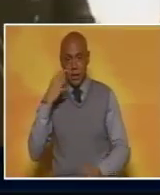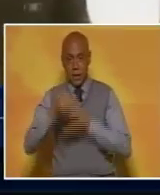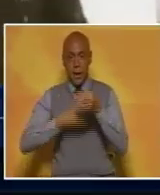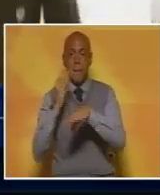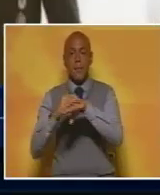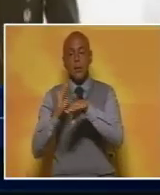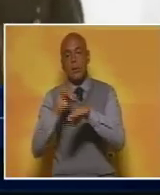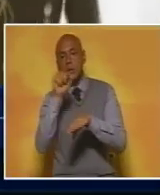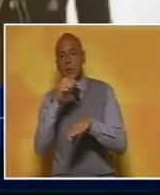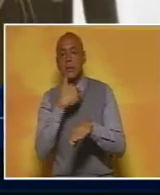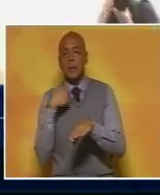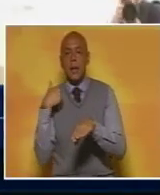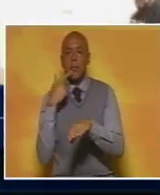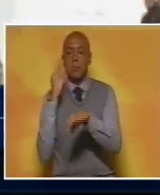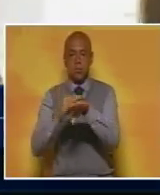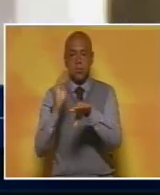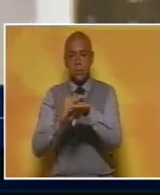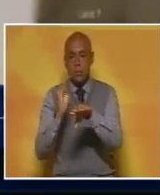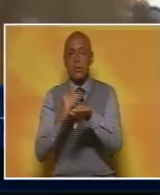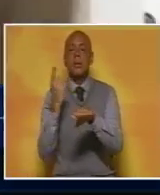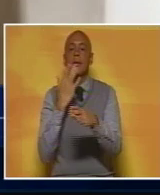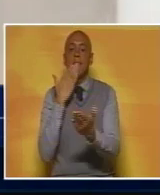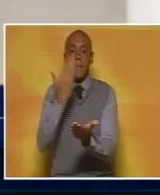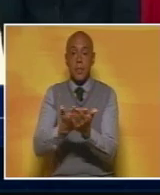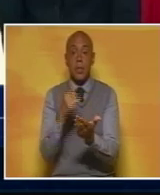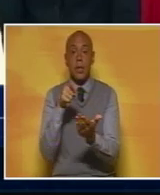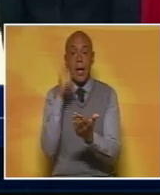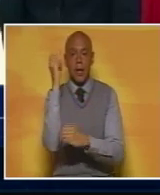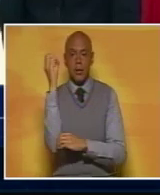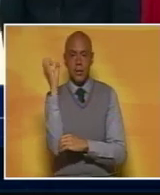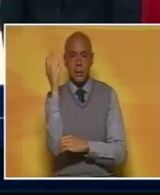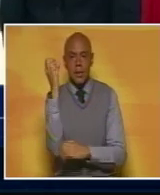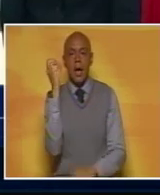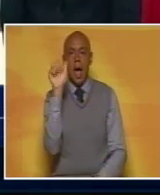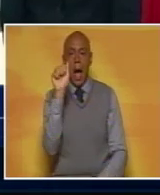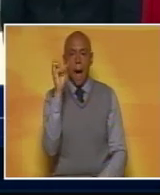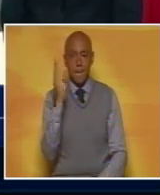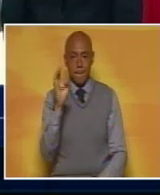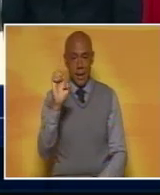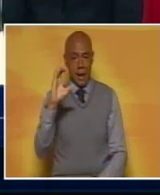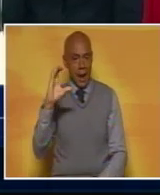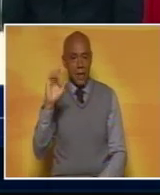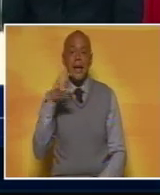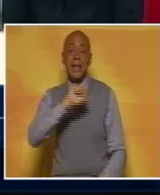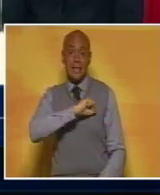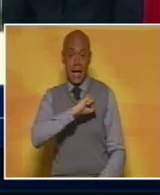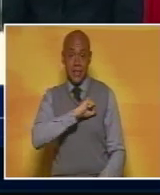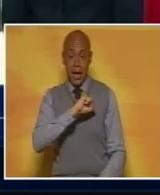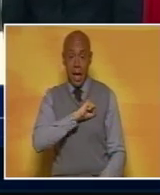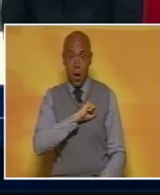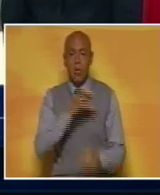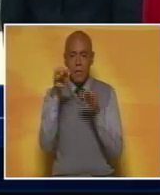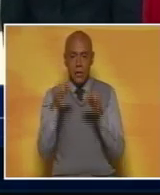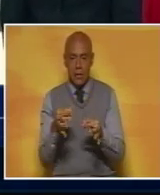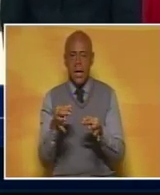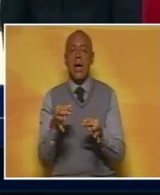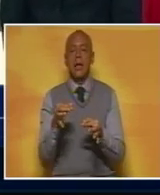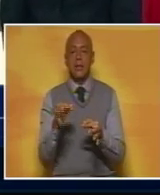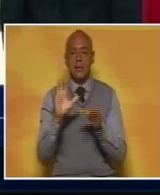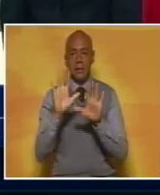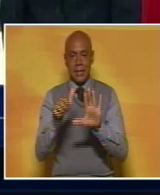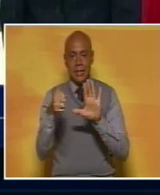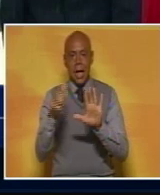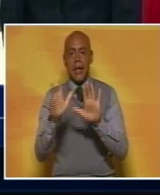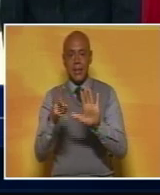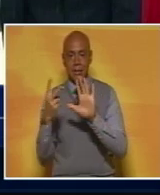las soluciones a las demandas sociales. La cumbre APEC estaba prevista en Santiago para este 16 y 17 de noviembre, mientras que